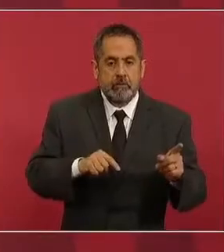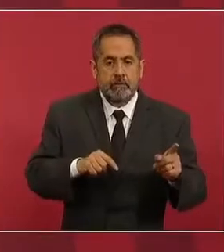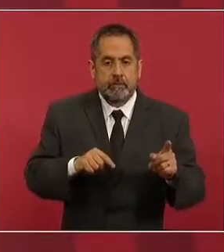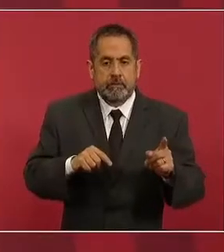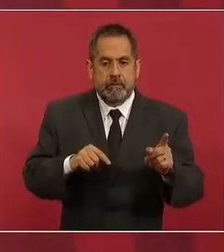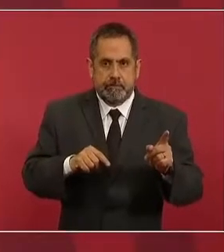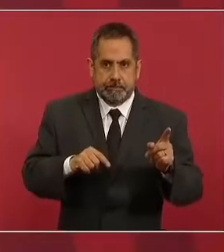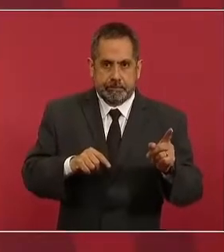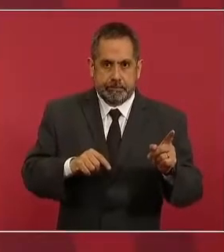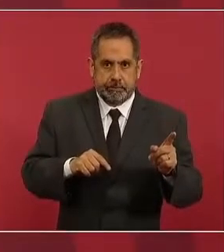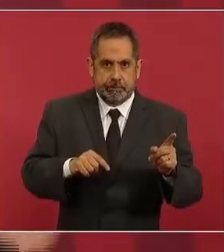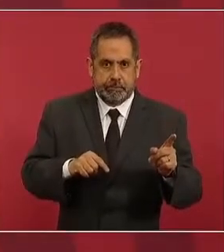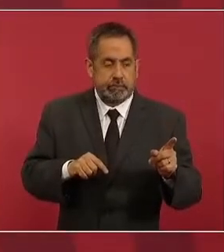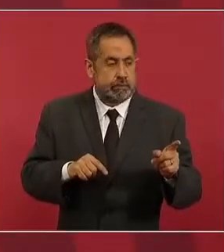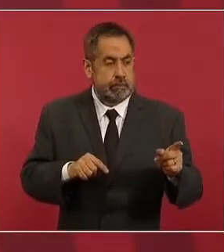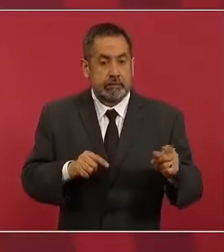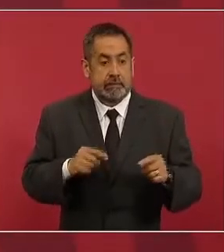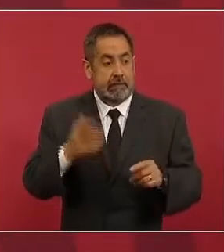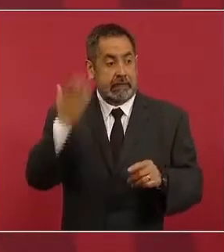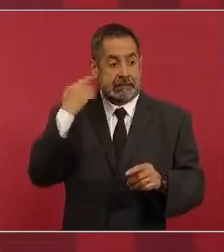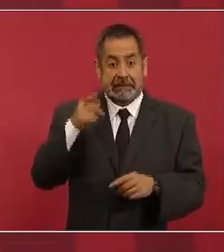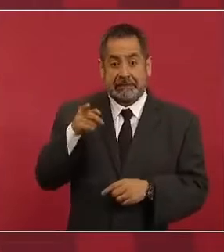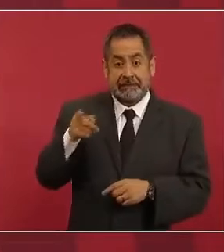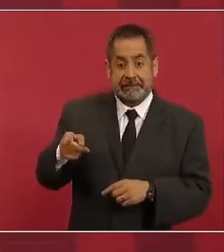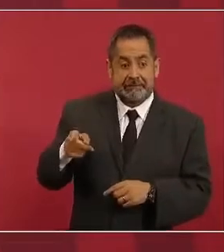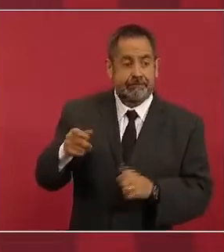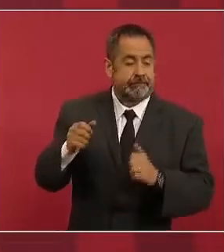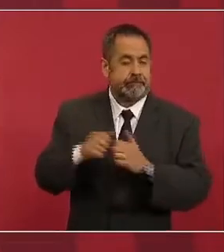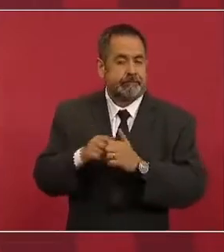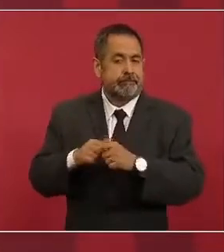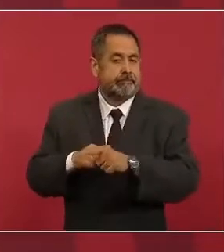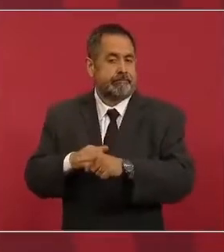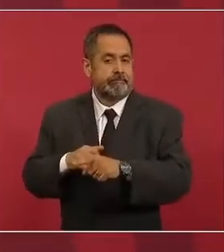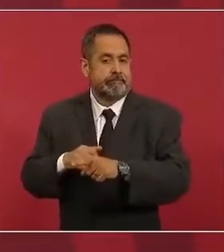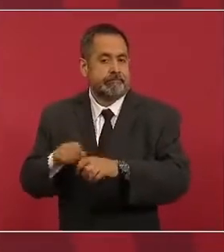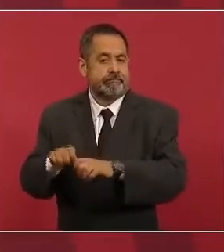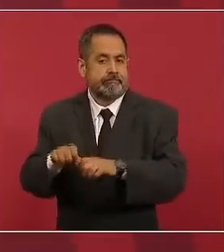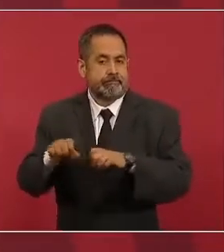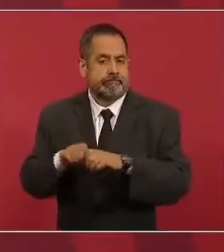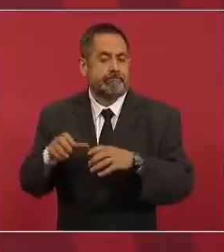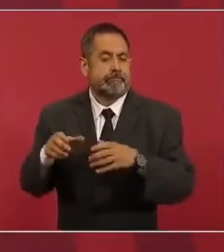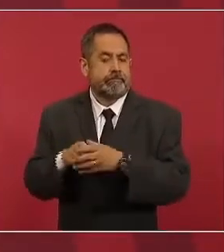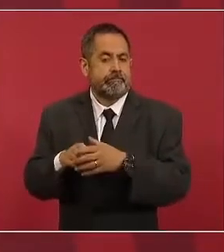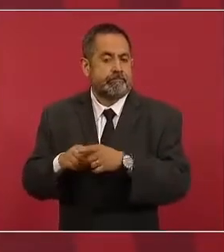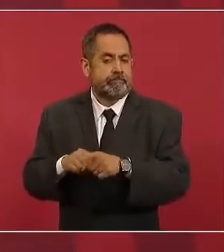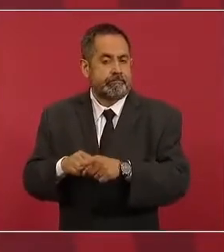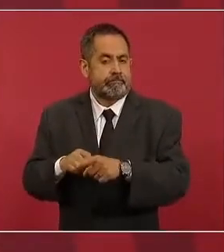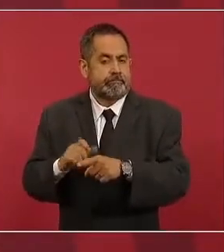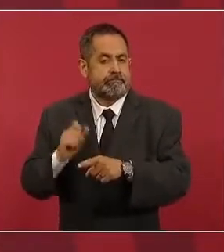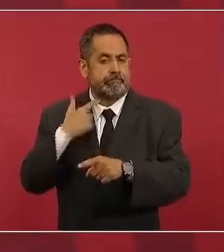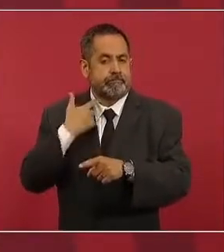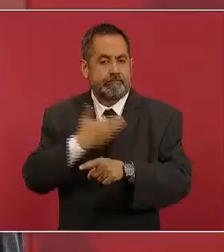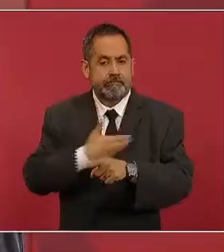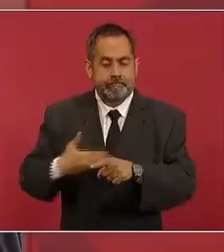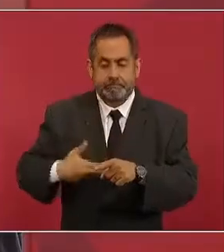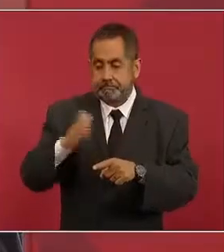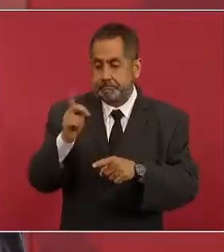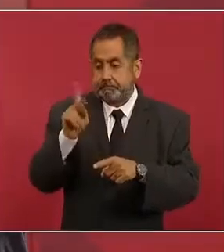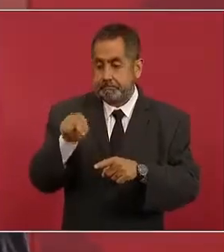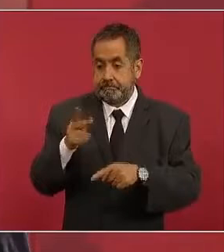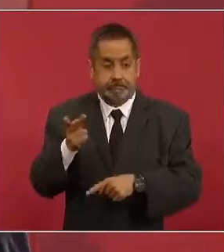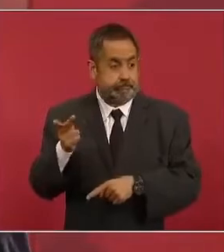porque ya habían acordado con el equipo del presidente Peña